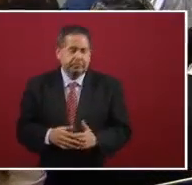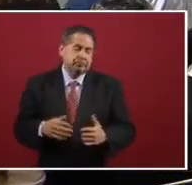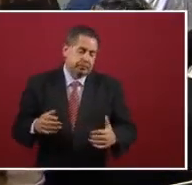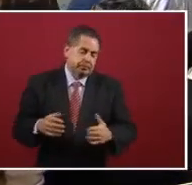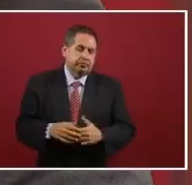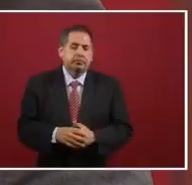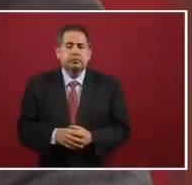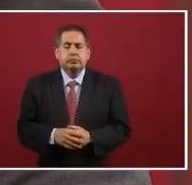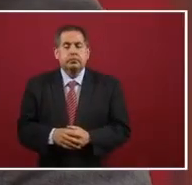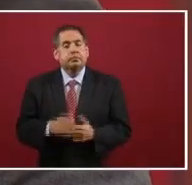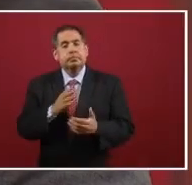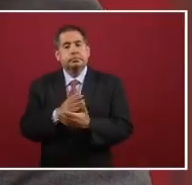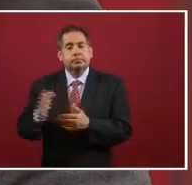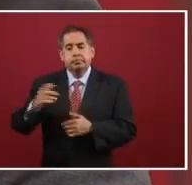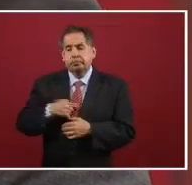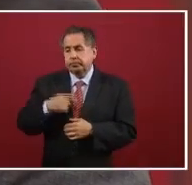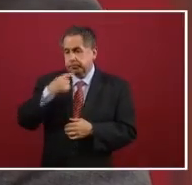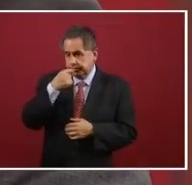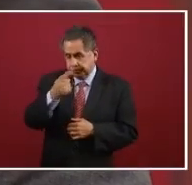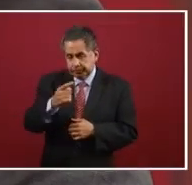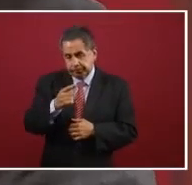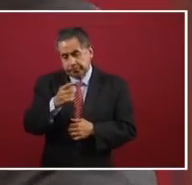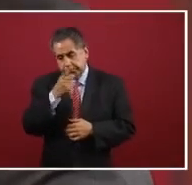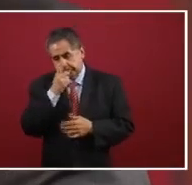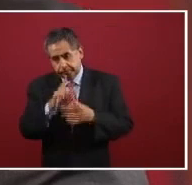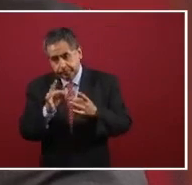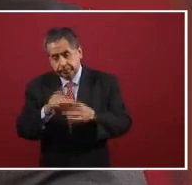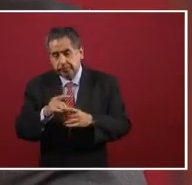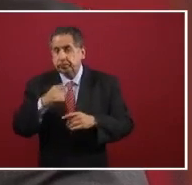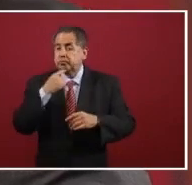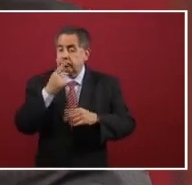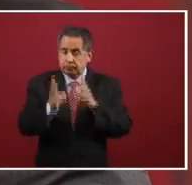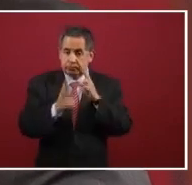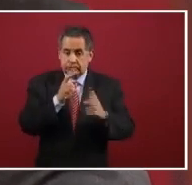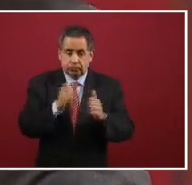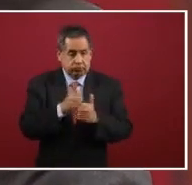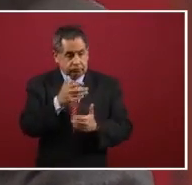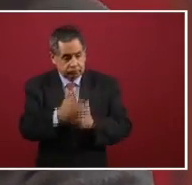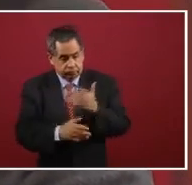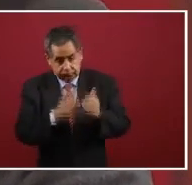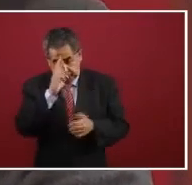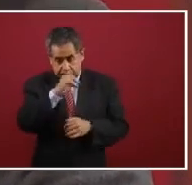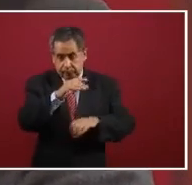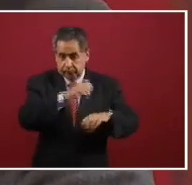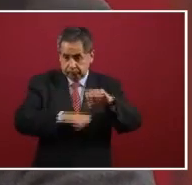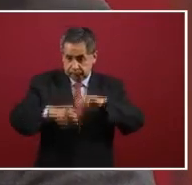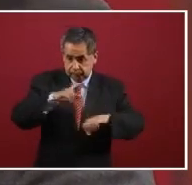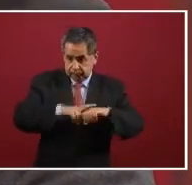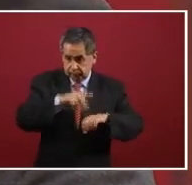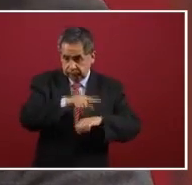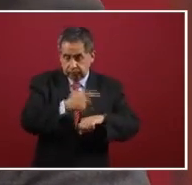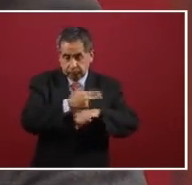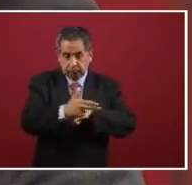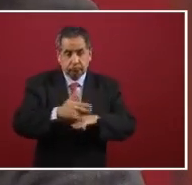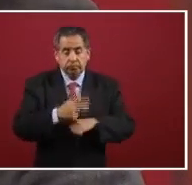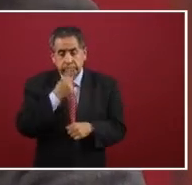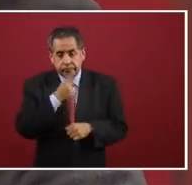Entonces, por otro lado, le diría a usted que también le comenté, con todo respeto, que el